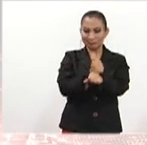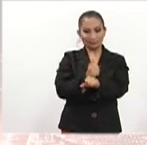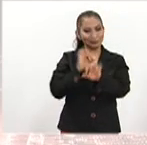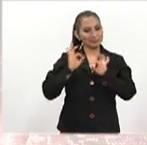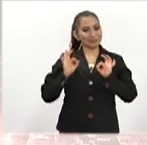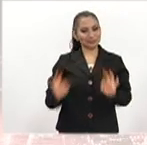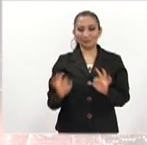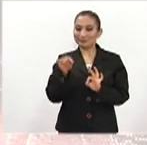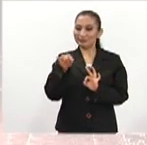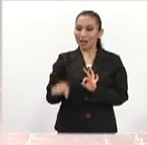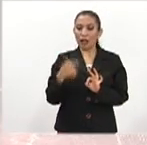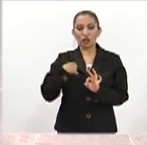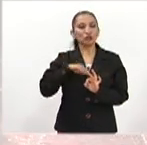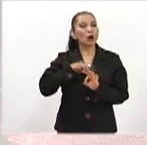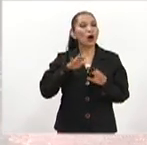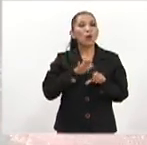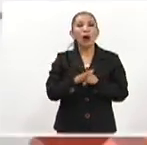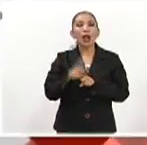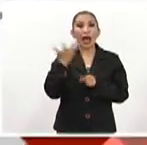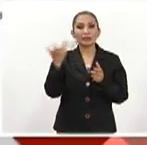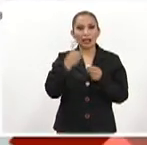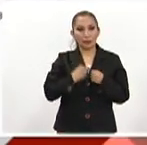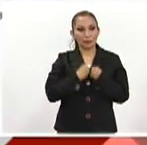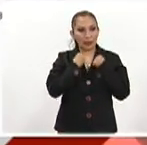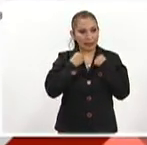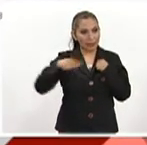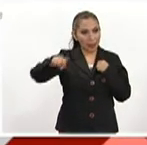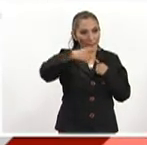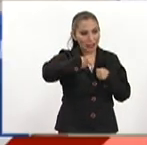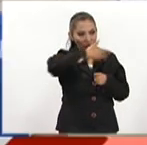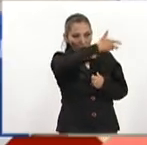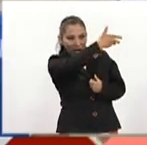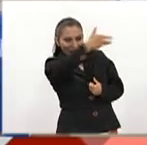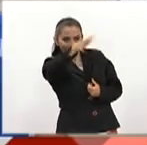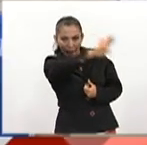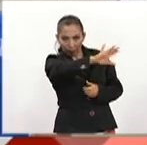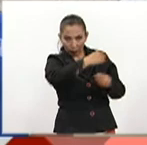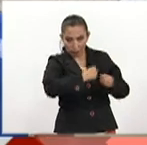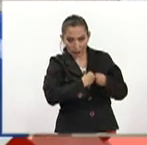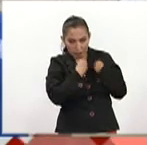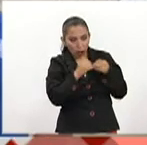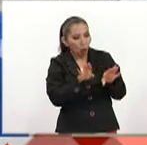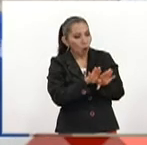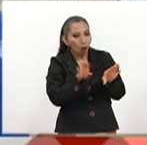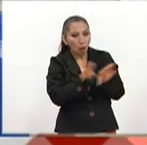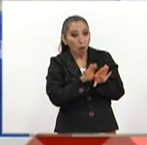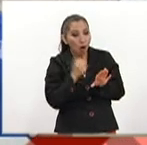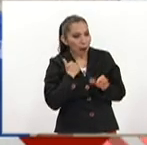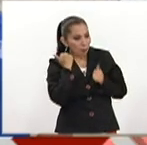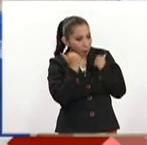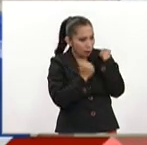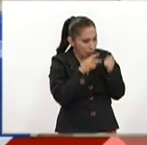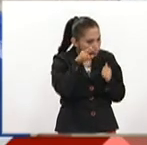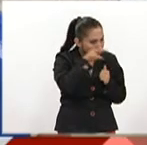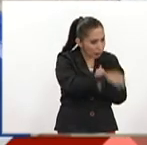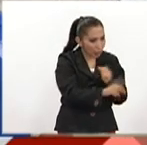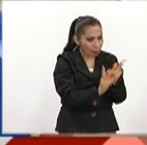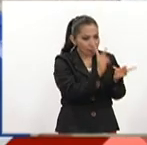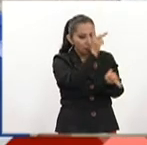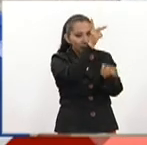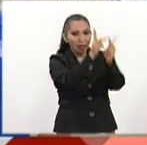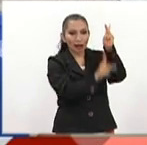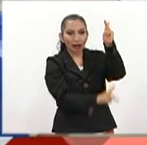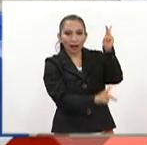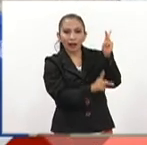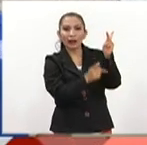nos dedicamos es a mejorar la calidad de vida de los agricultores mexicanos a través del aprovechamiento de la planta de